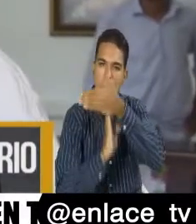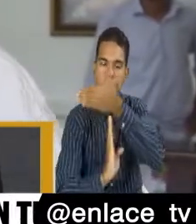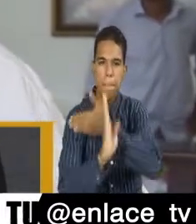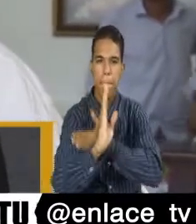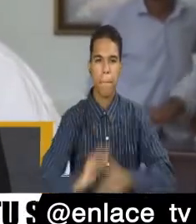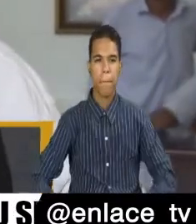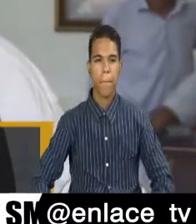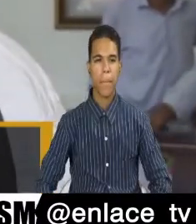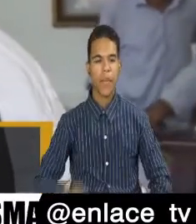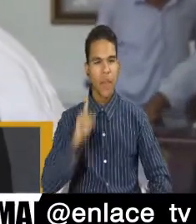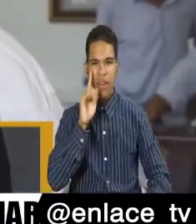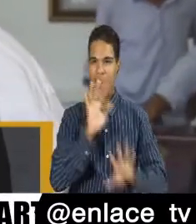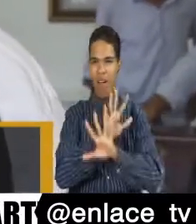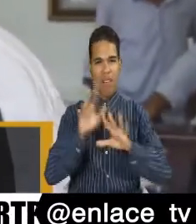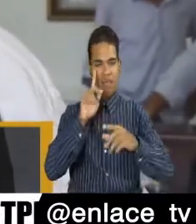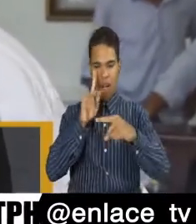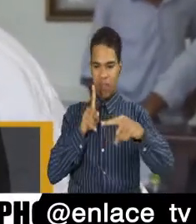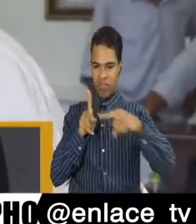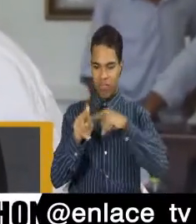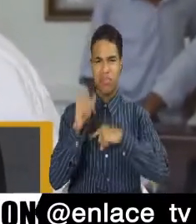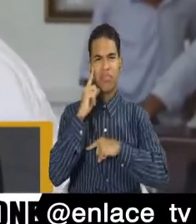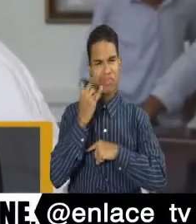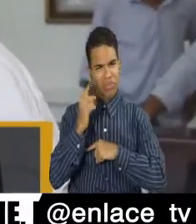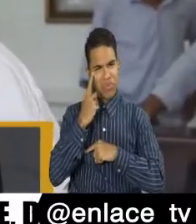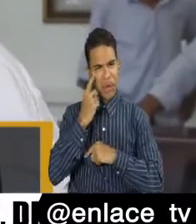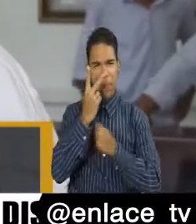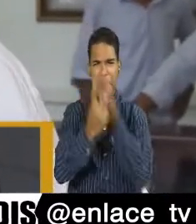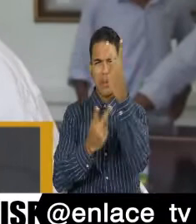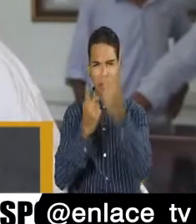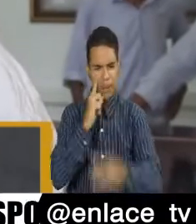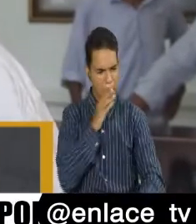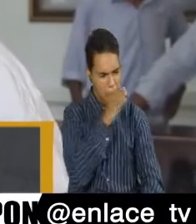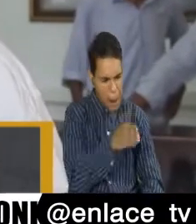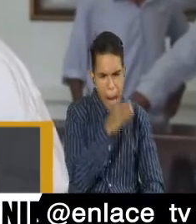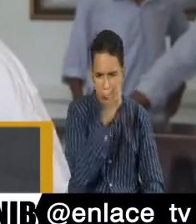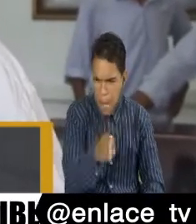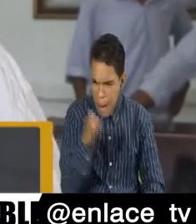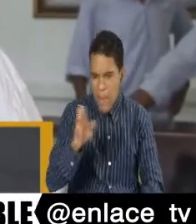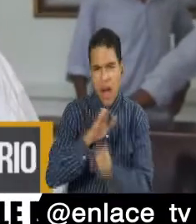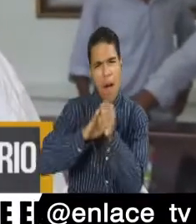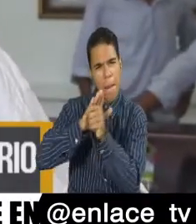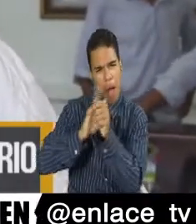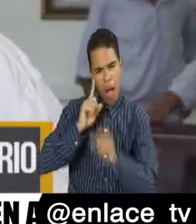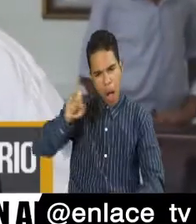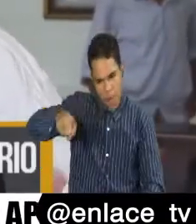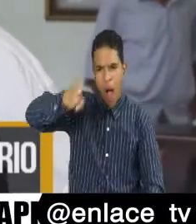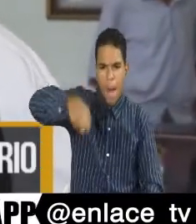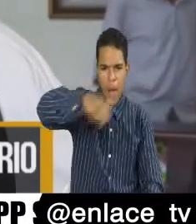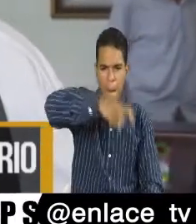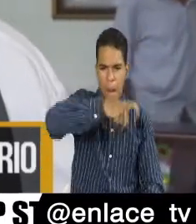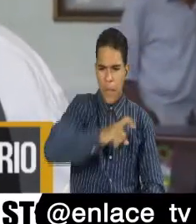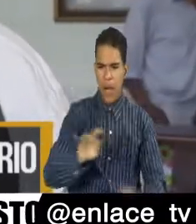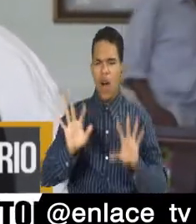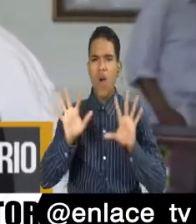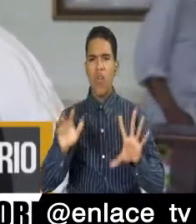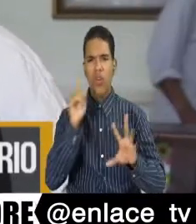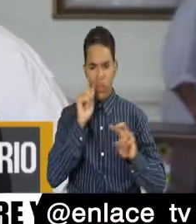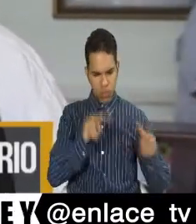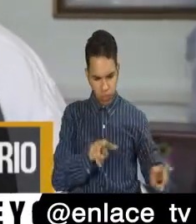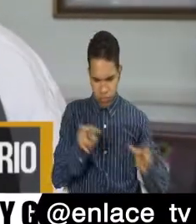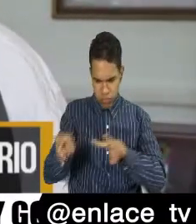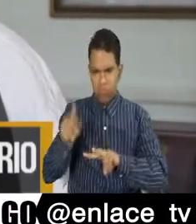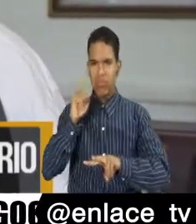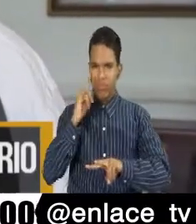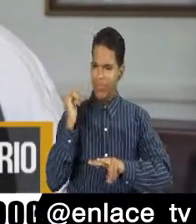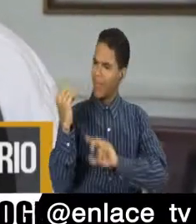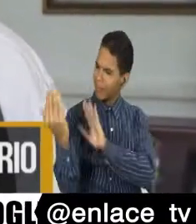cortar el tiempo, ya que hemos visitado todos los asentamientos humanos, hemos estado en todos los barrios, hemos hablado con todos los ríos y vemos que a este momento la